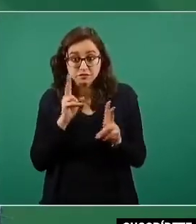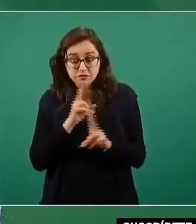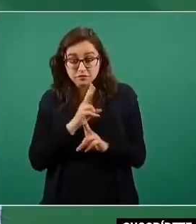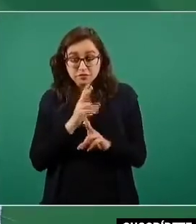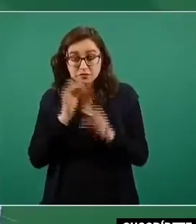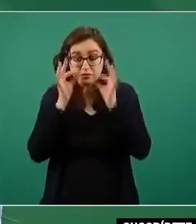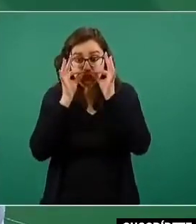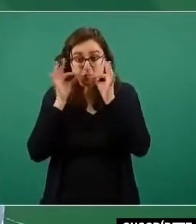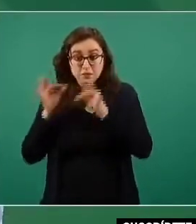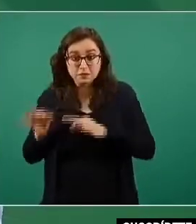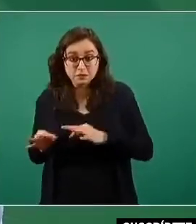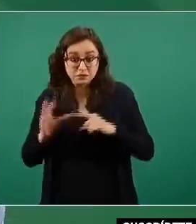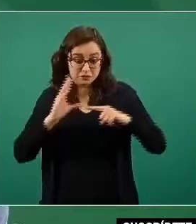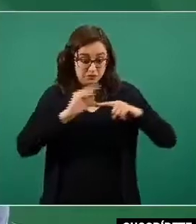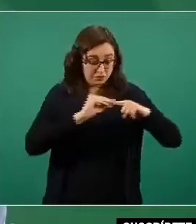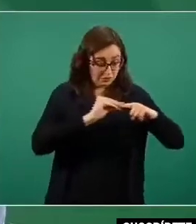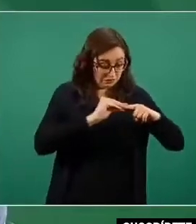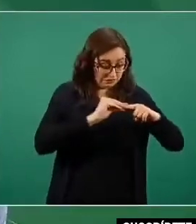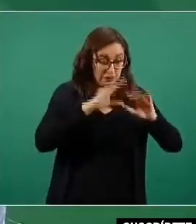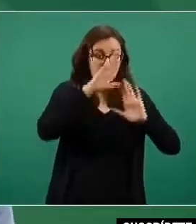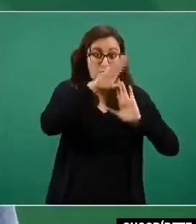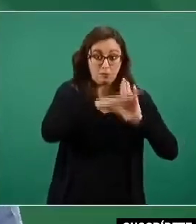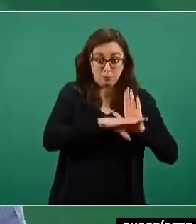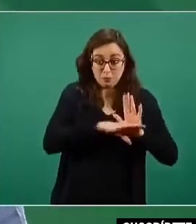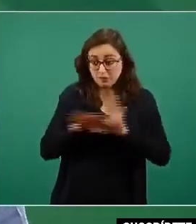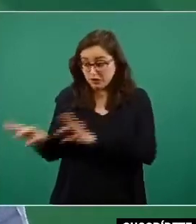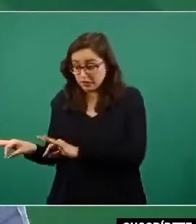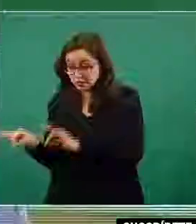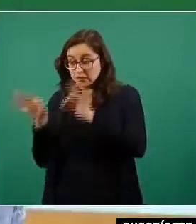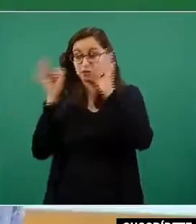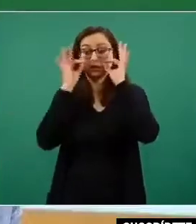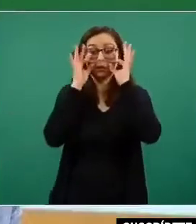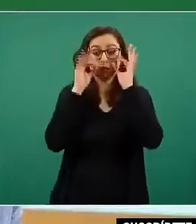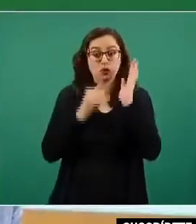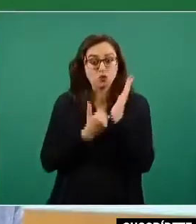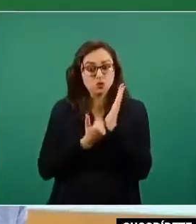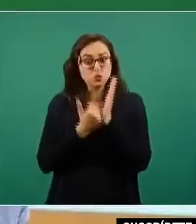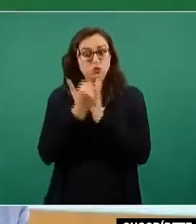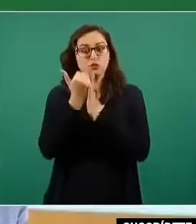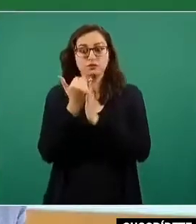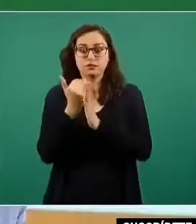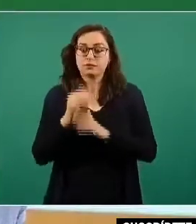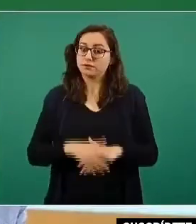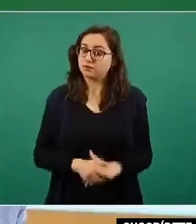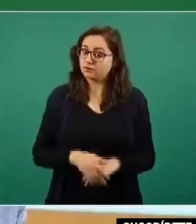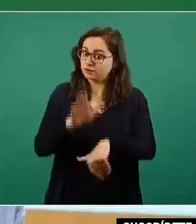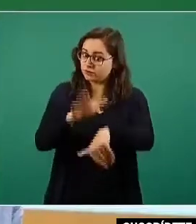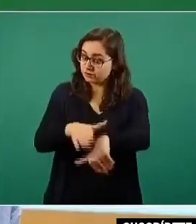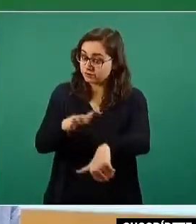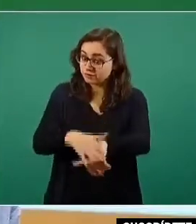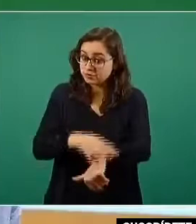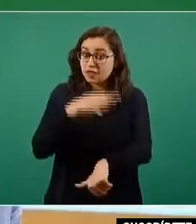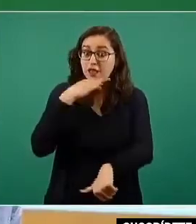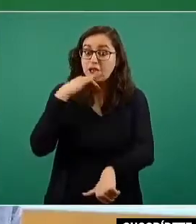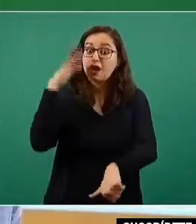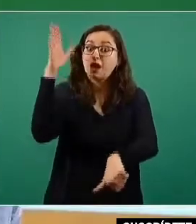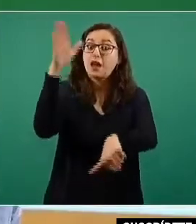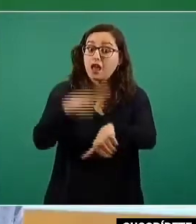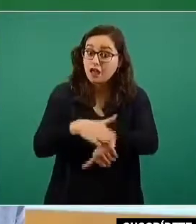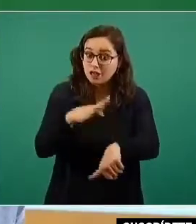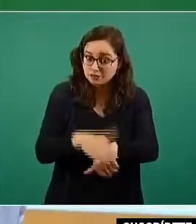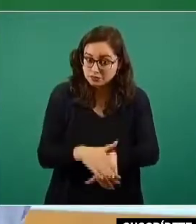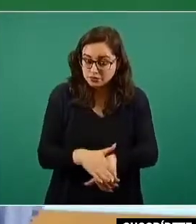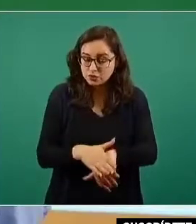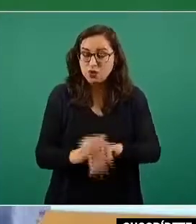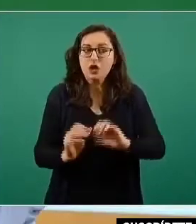baja saturación de oxígeno, cuando me lo pongo sube. Aquí hacemos la advertencia desde luego es completamente